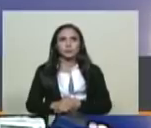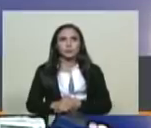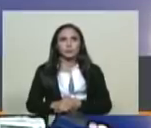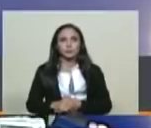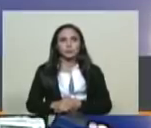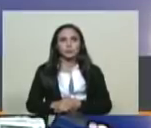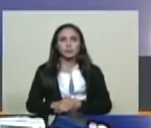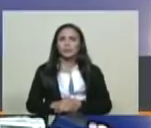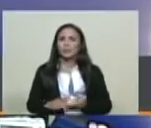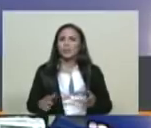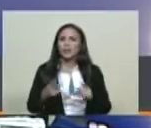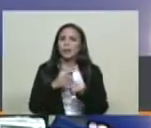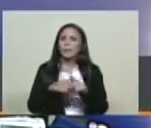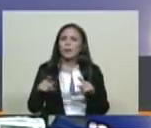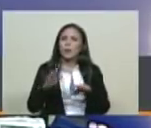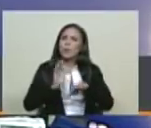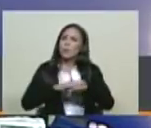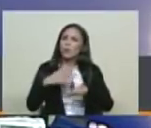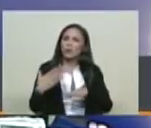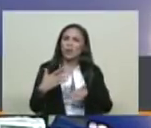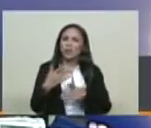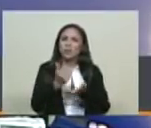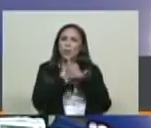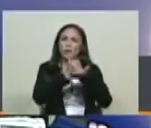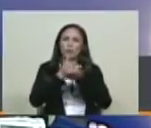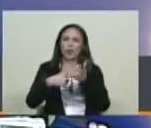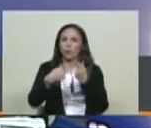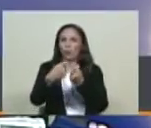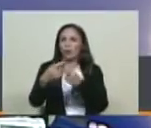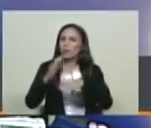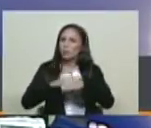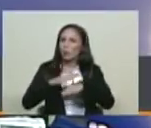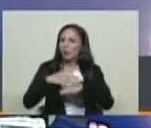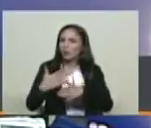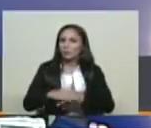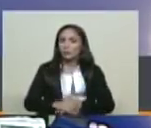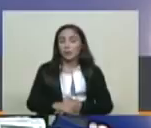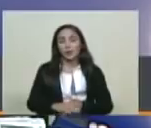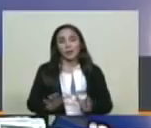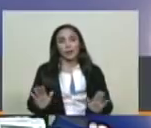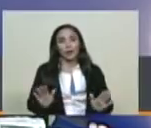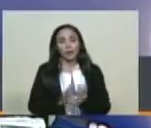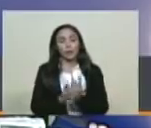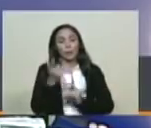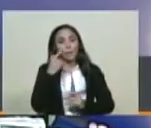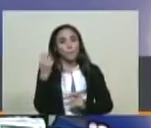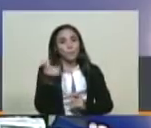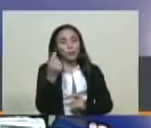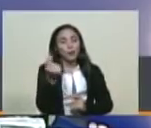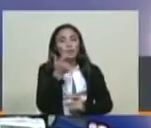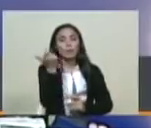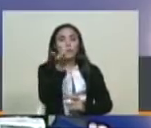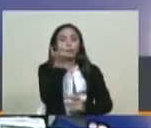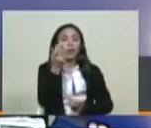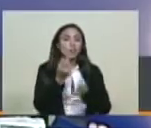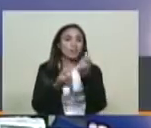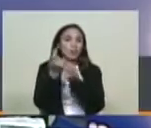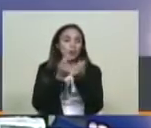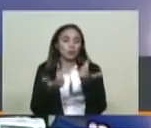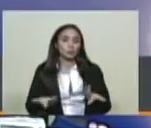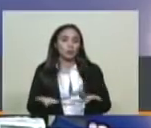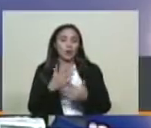vida puede justificar inversiones tan grandes? Que nosotros nos pongamos las pilas para conseguir los recursos. Si no es la salud.